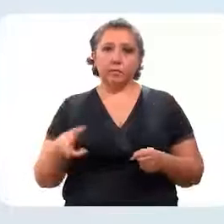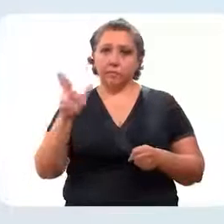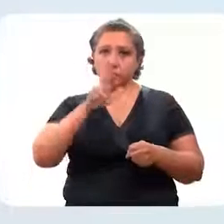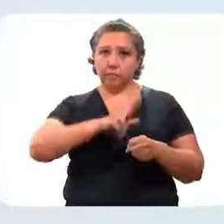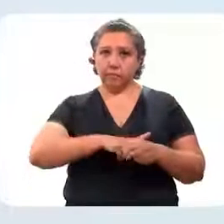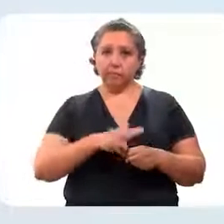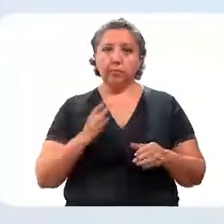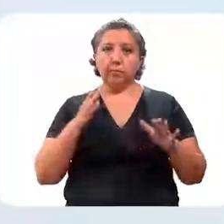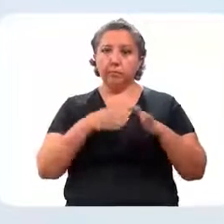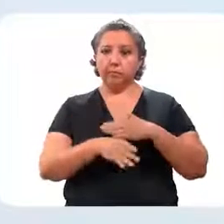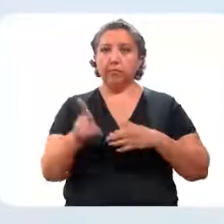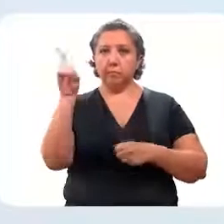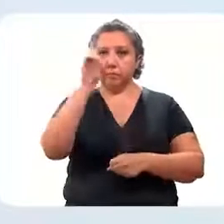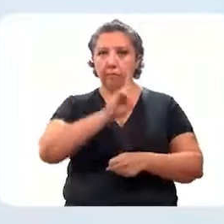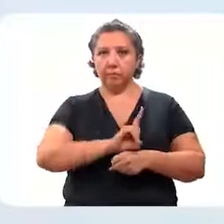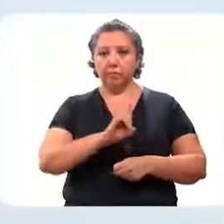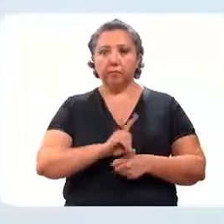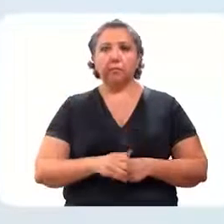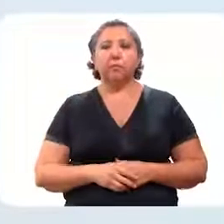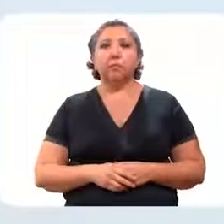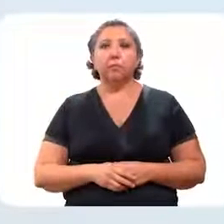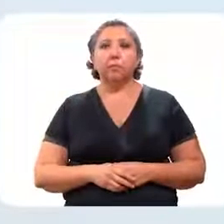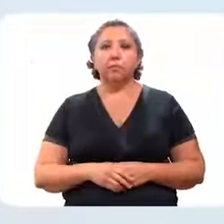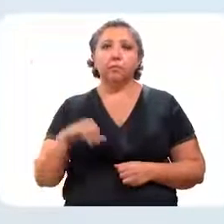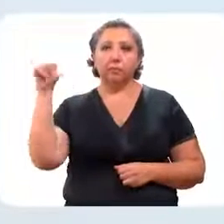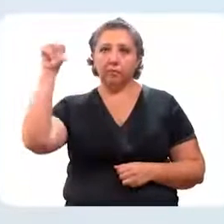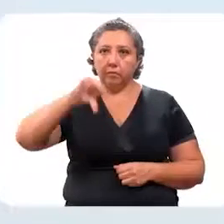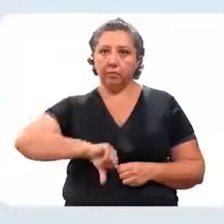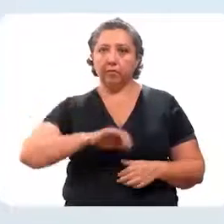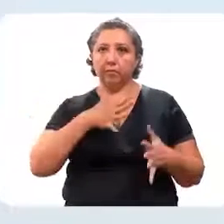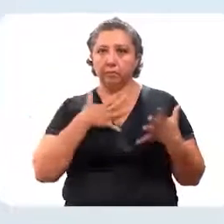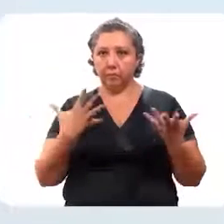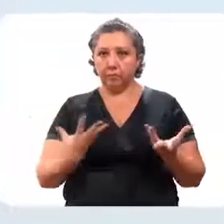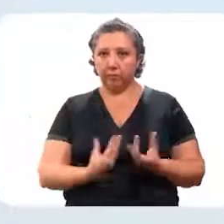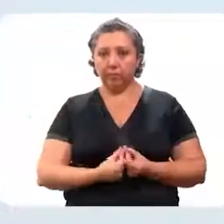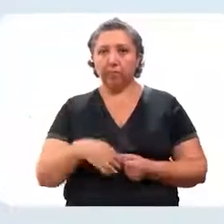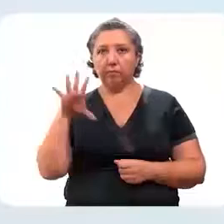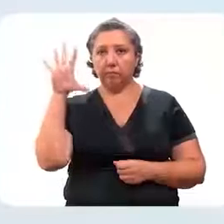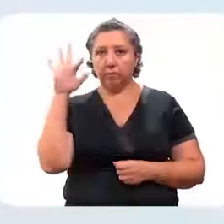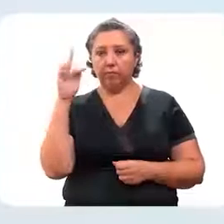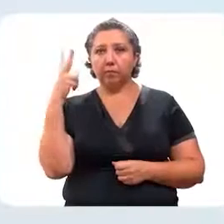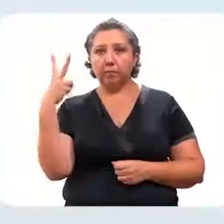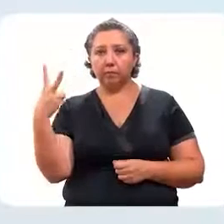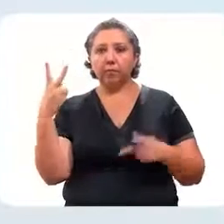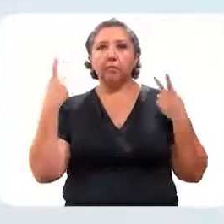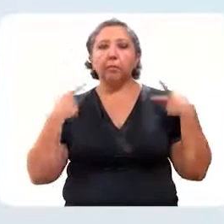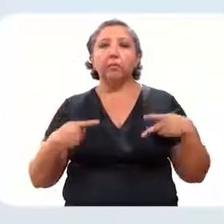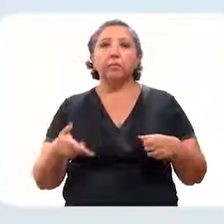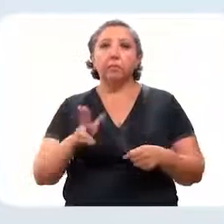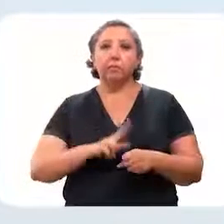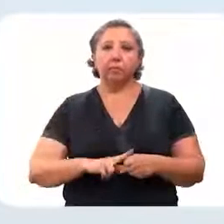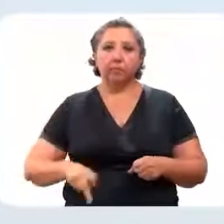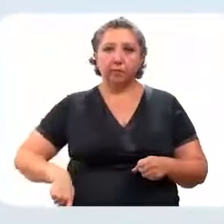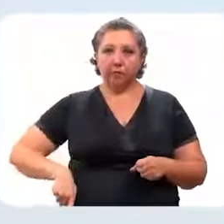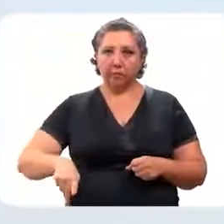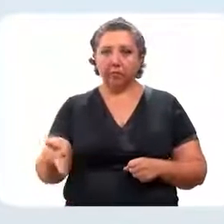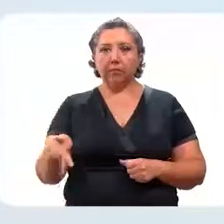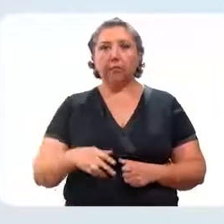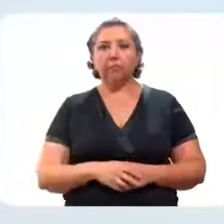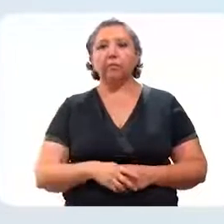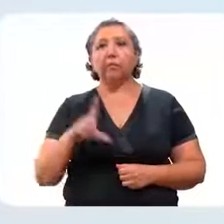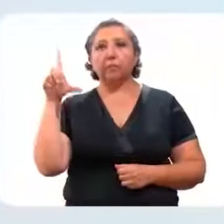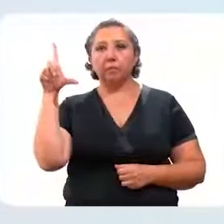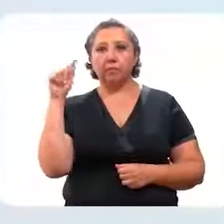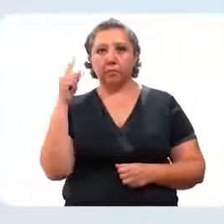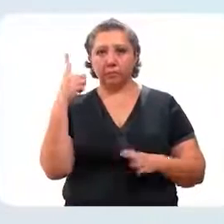la ocupación hospitalaria y los ingresos diarios. El día de hoy tenemos 42 pacientes en hospitales públicos,